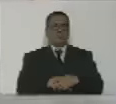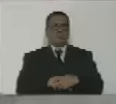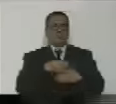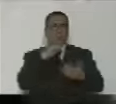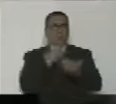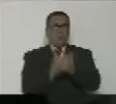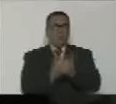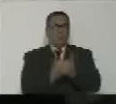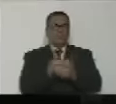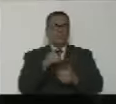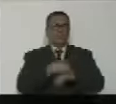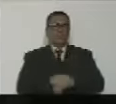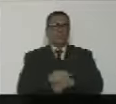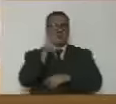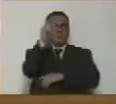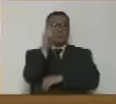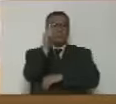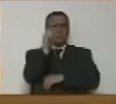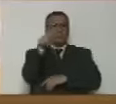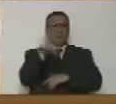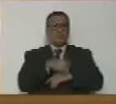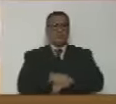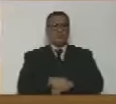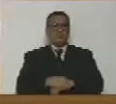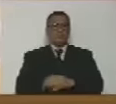Muchas gracias, diputado.